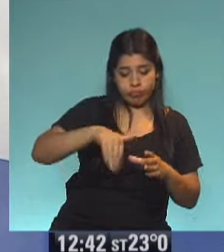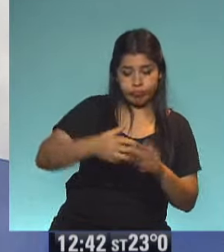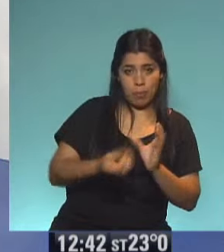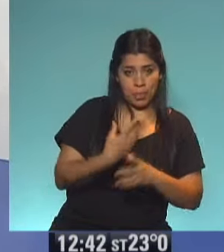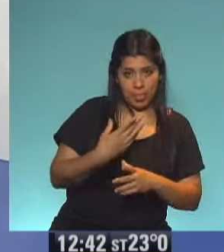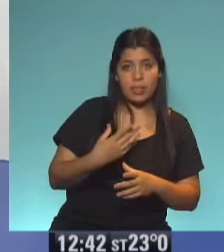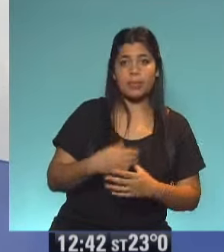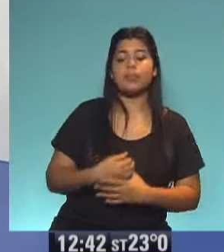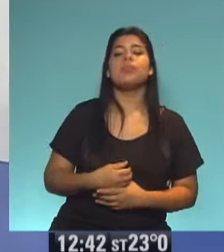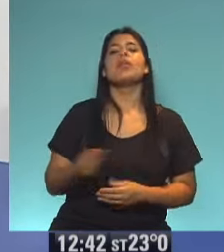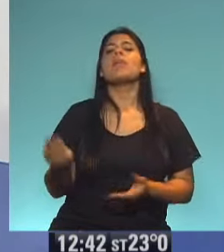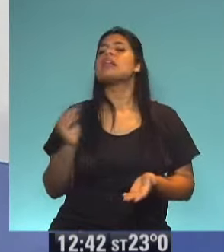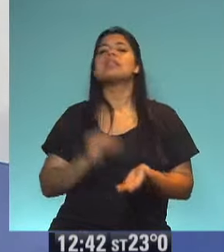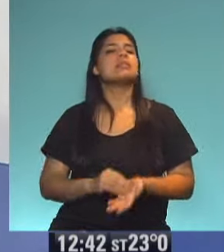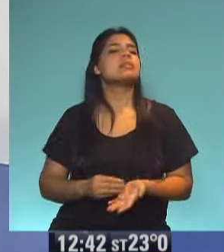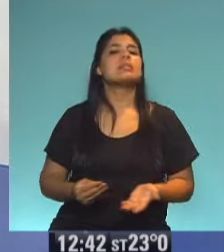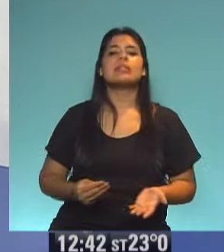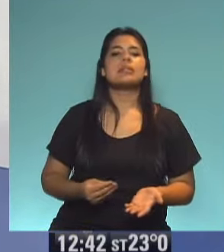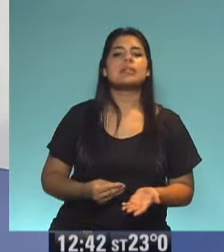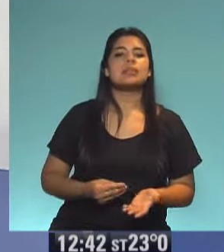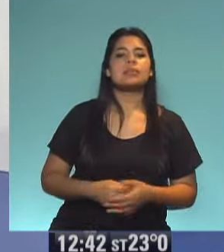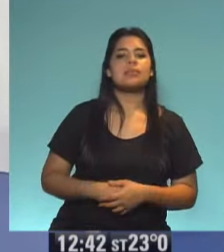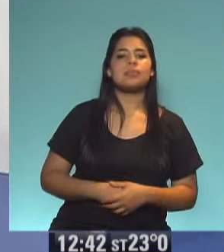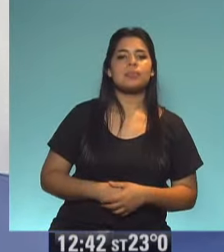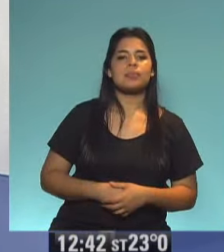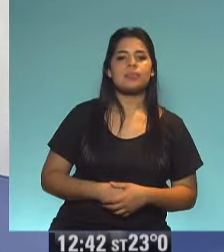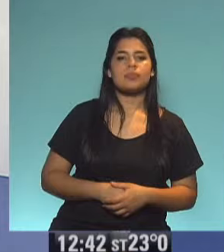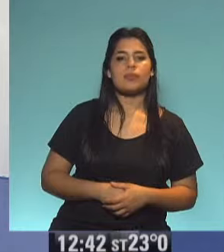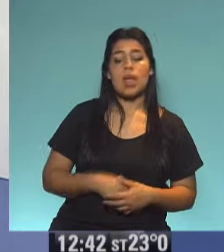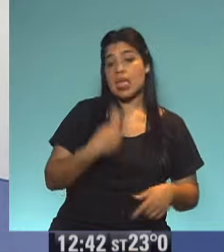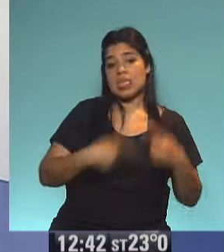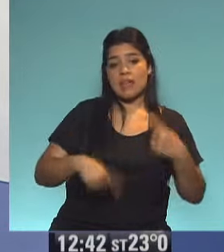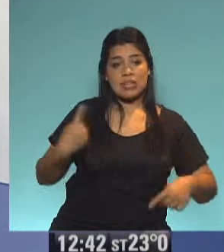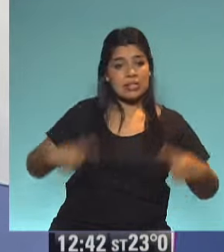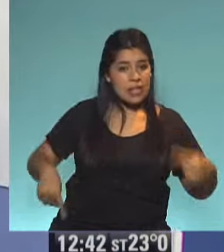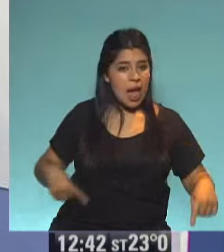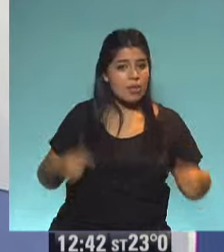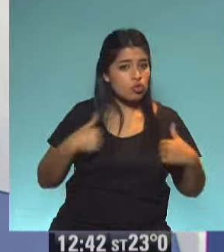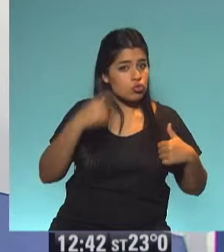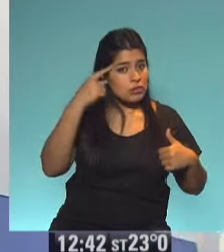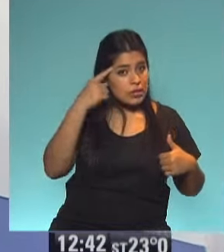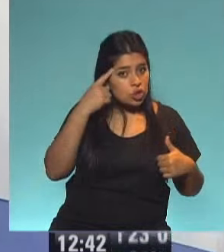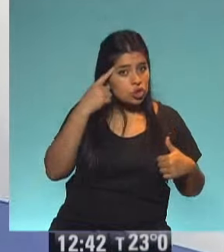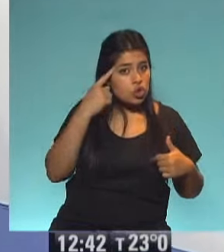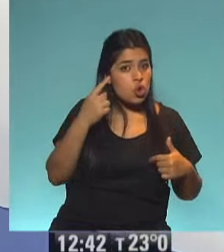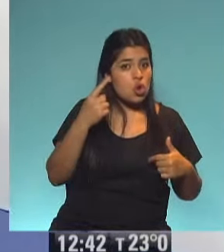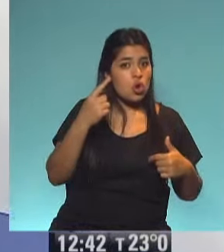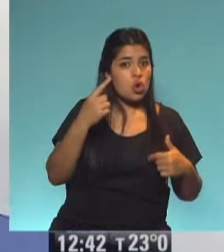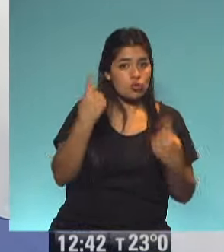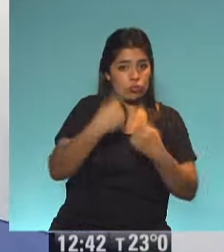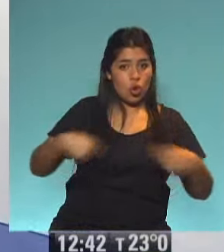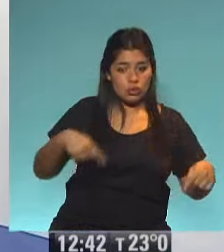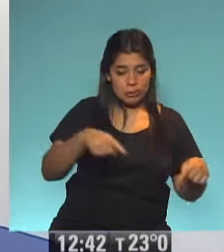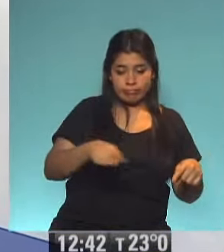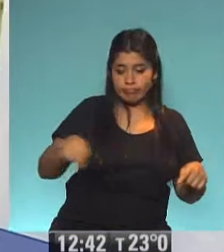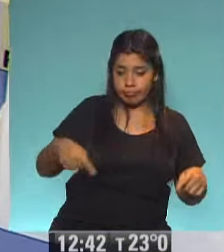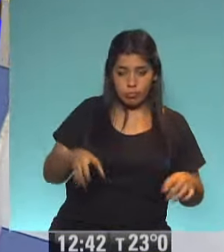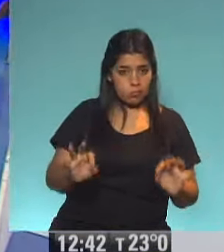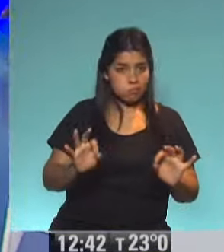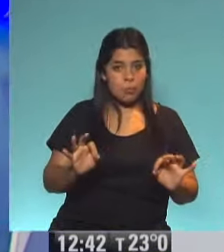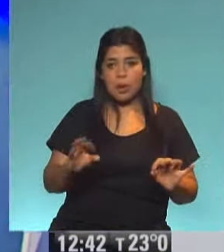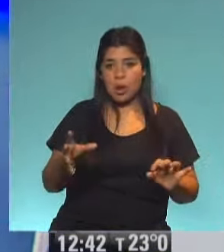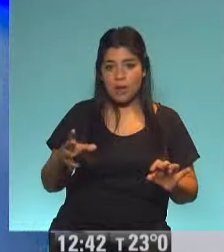¿Y qué más podemos hacer? Yo acá traje algunas manos. Para representar la diversidad, yo creo que las que están acá, pero vamos a pintar otras más, porque hay